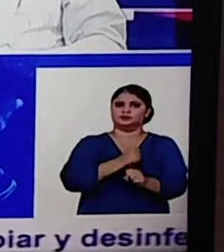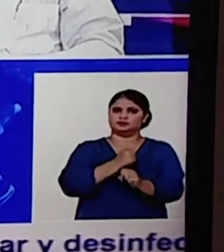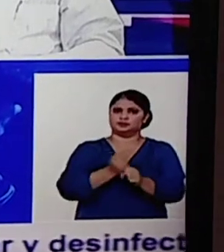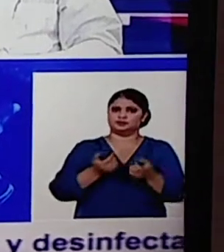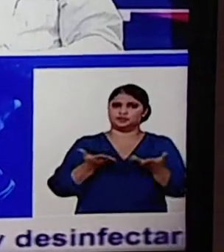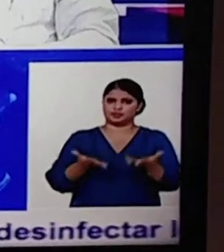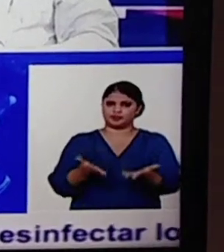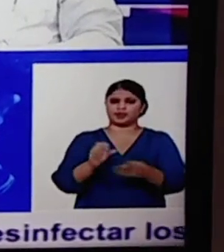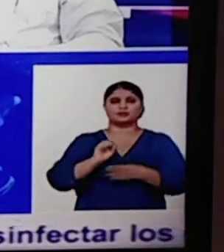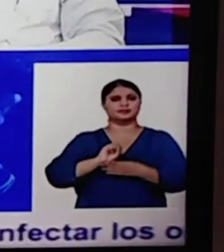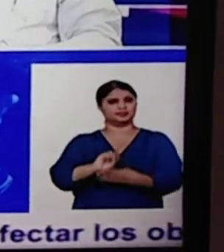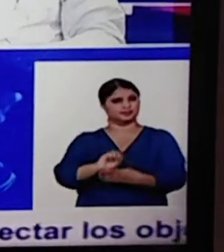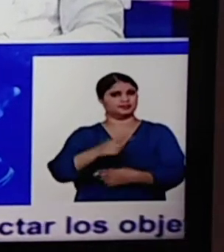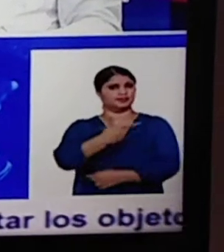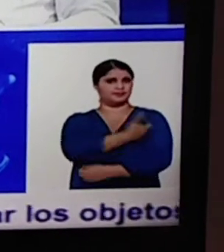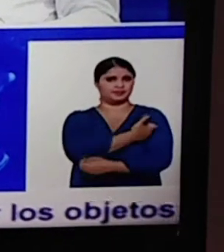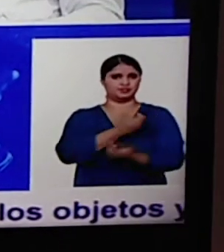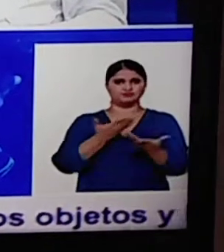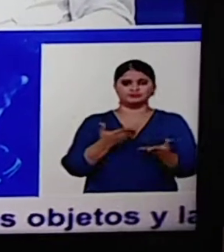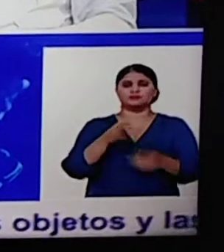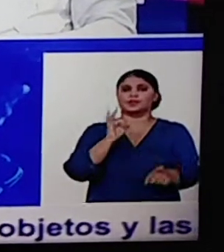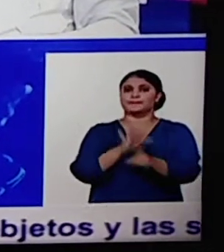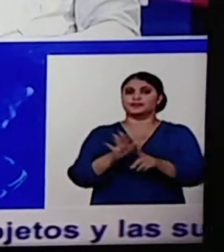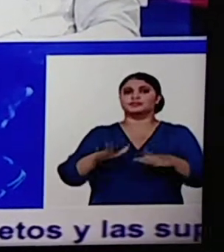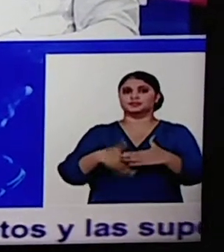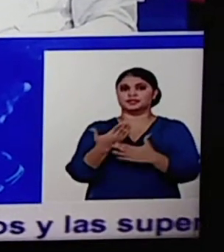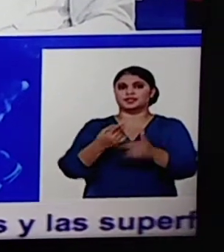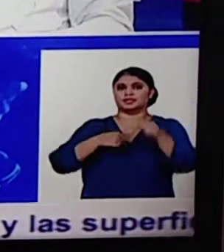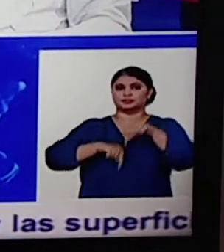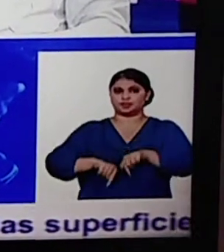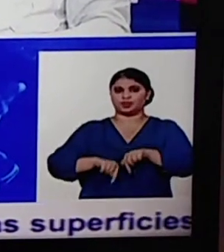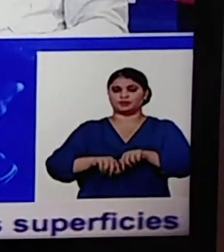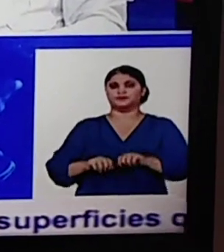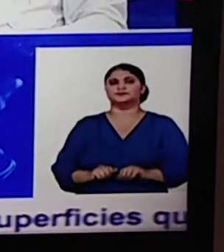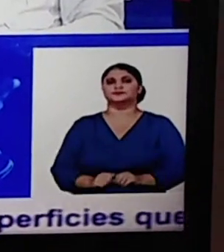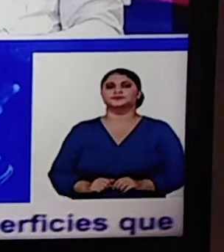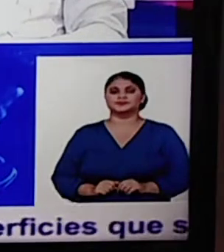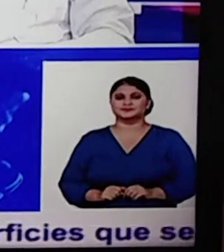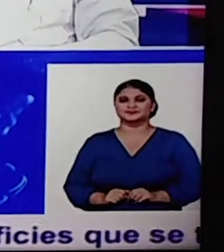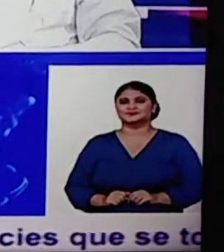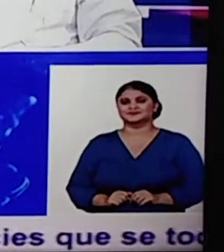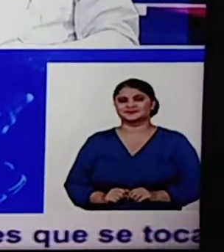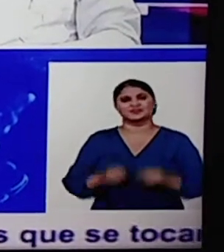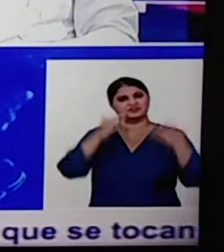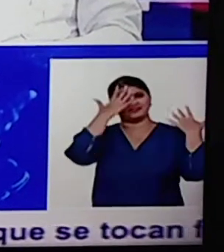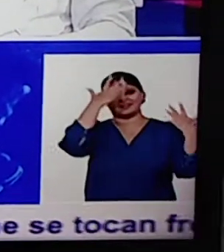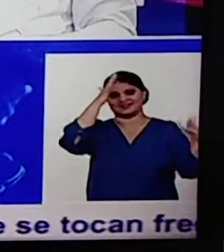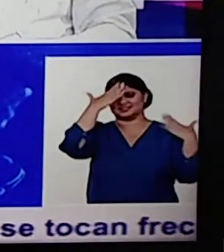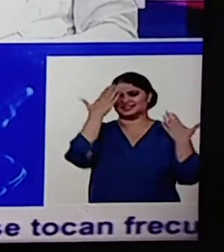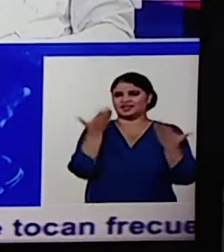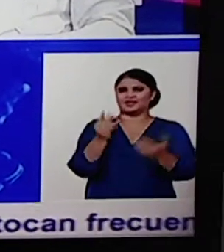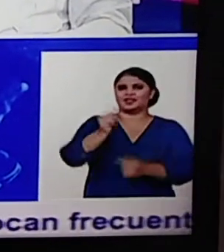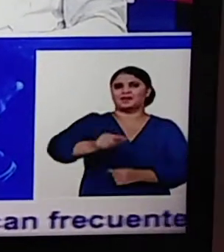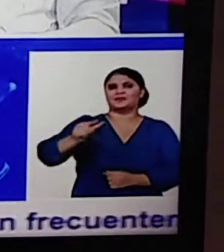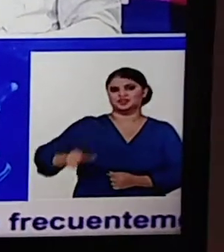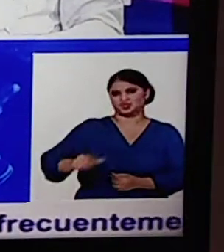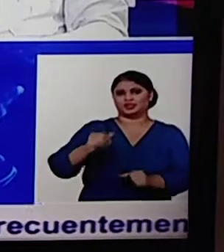país. Realmente un digno homenaje reconocer el trabajo de estos colectivos de trabajadores